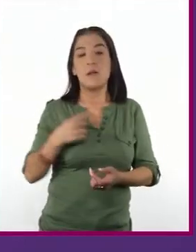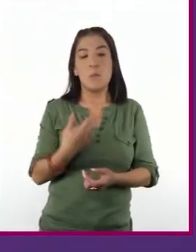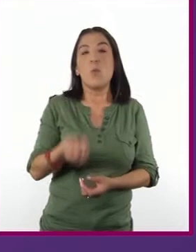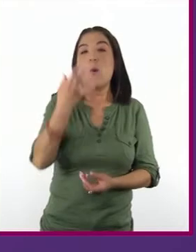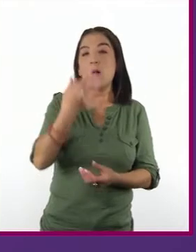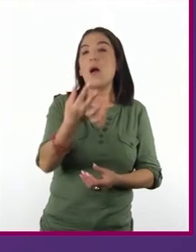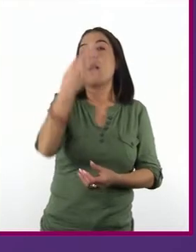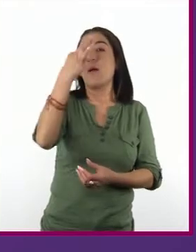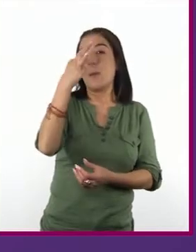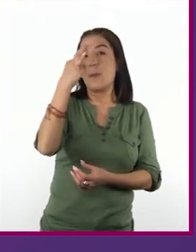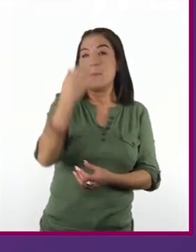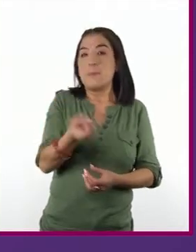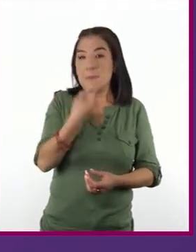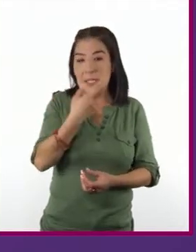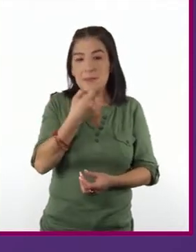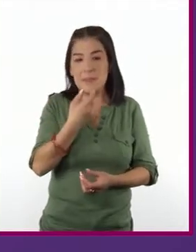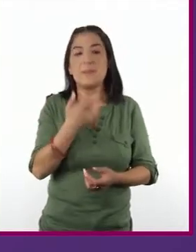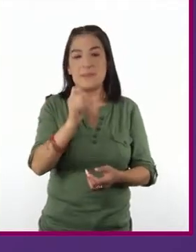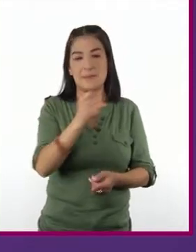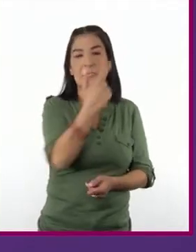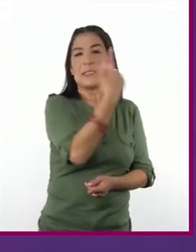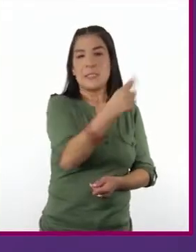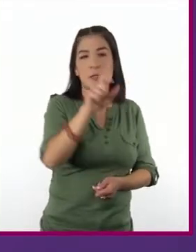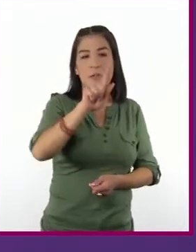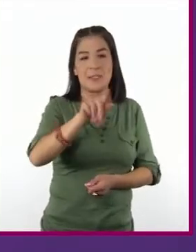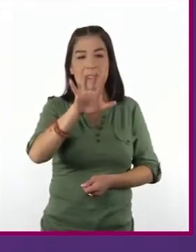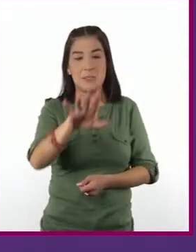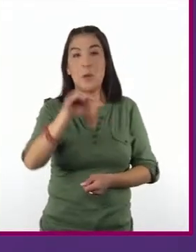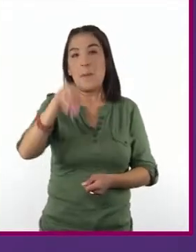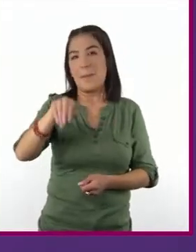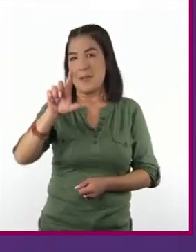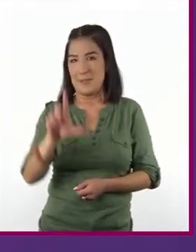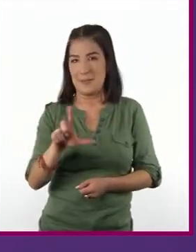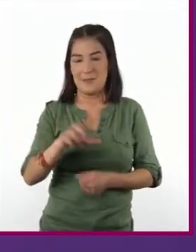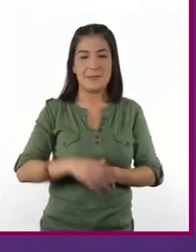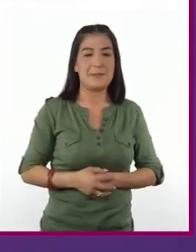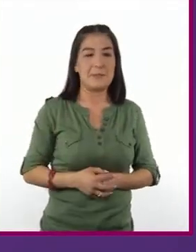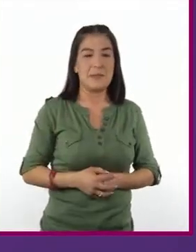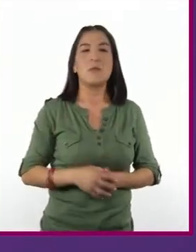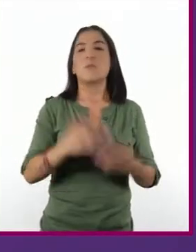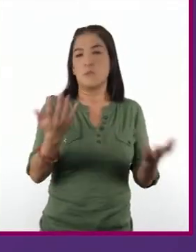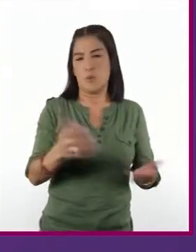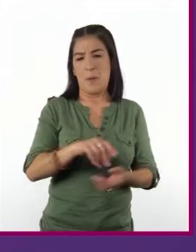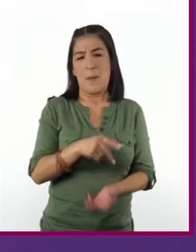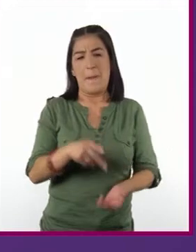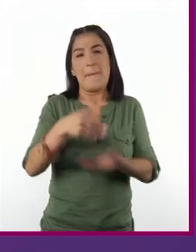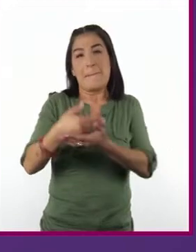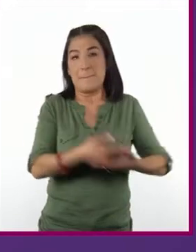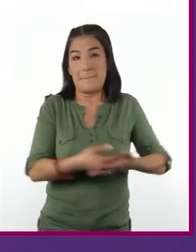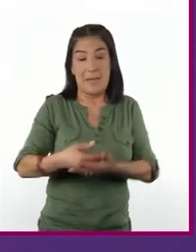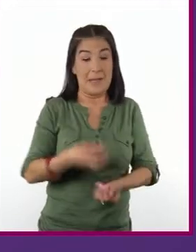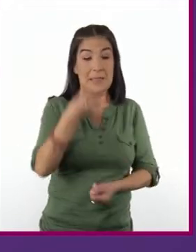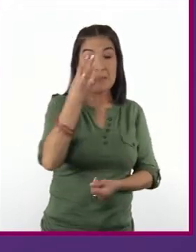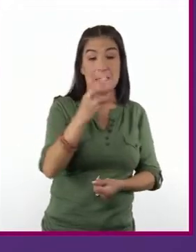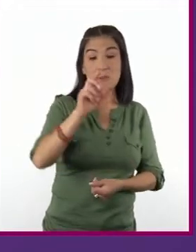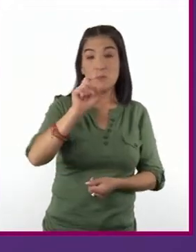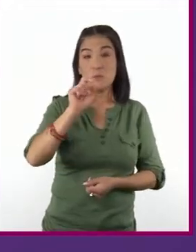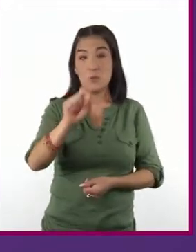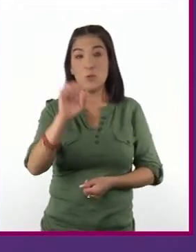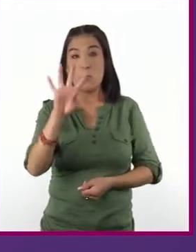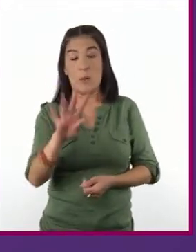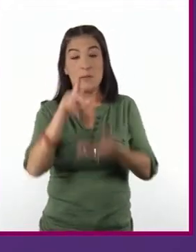de 175 mililitros de medicamento. En cambio, un bebé que pesa 3.4